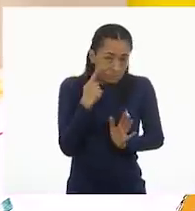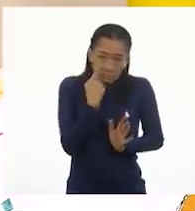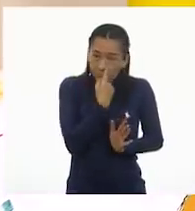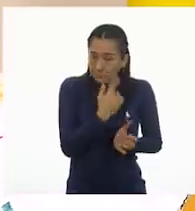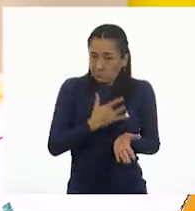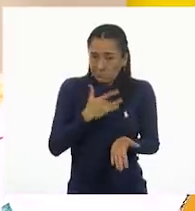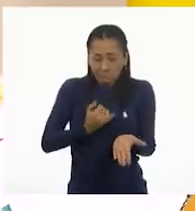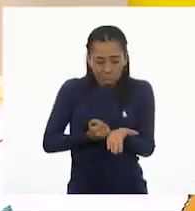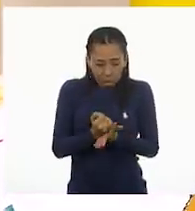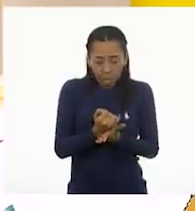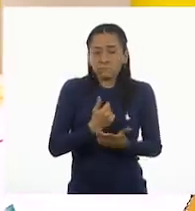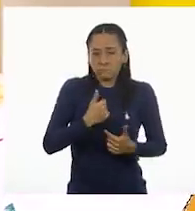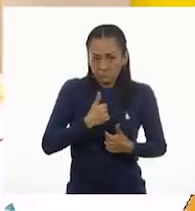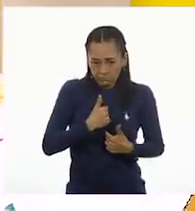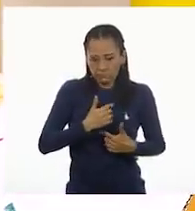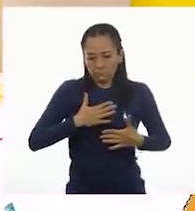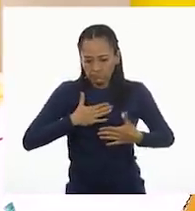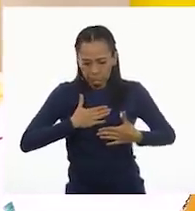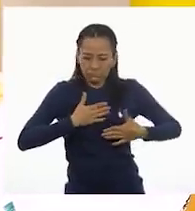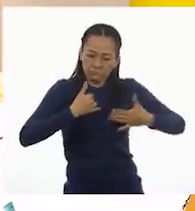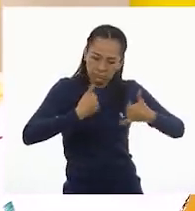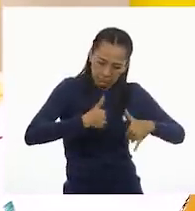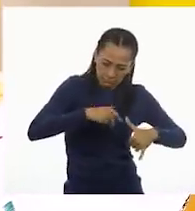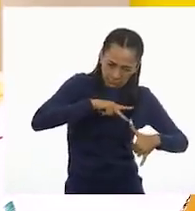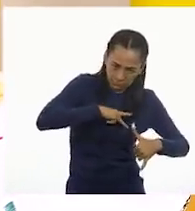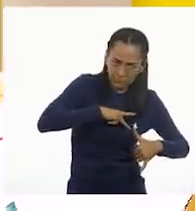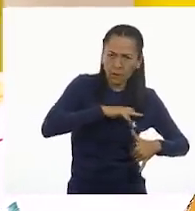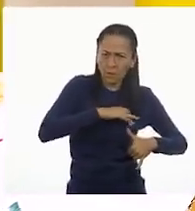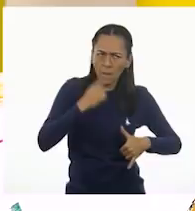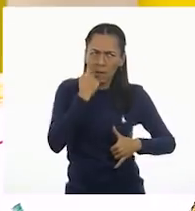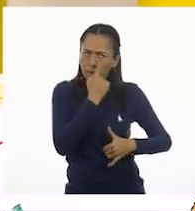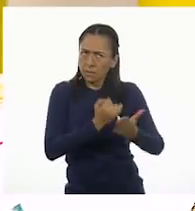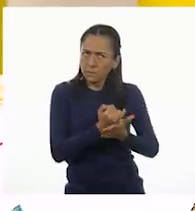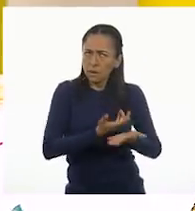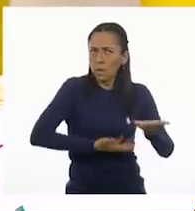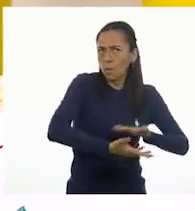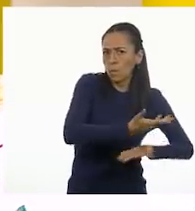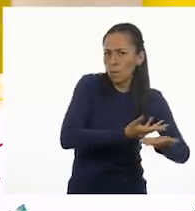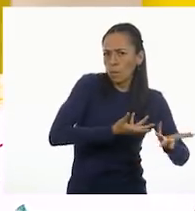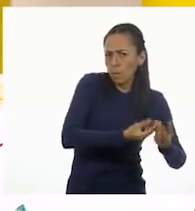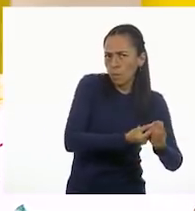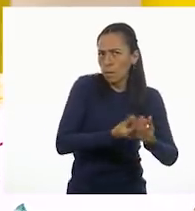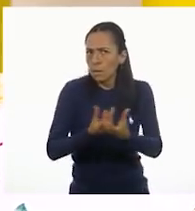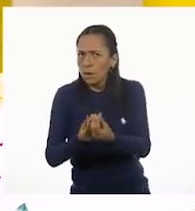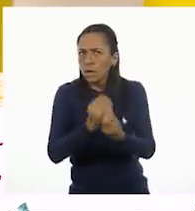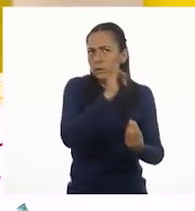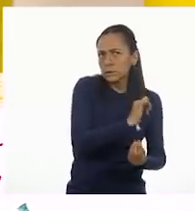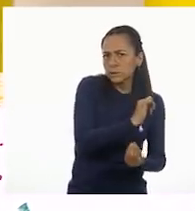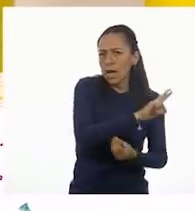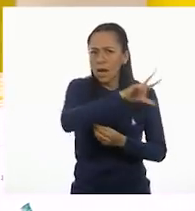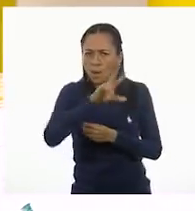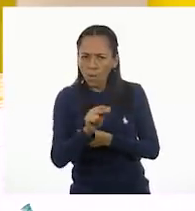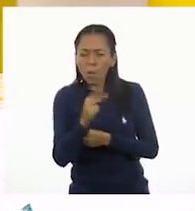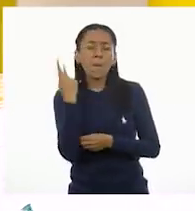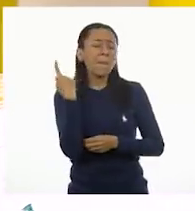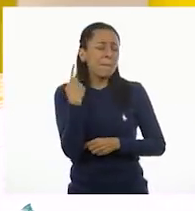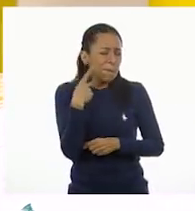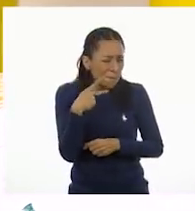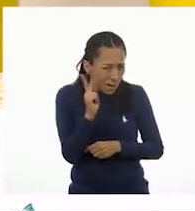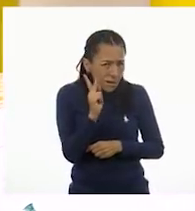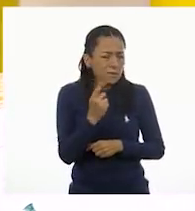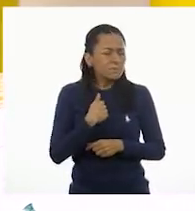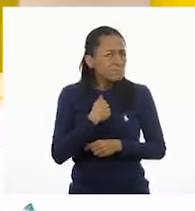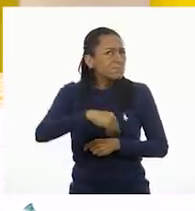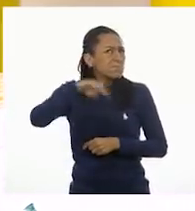decidir con quién compartir mis juguetes y con quién no. Pero creo que es importante pensar y decidir a partir de